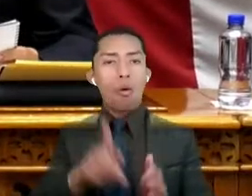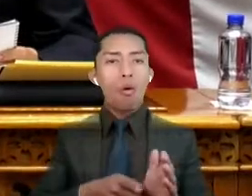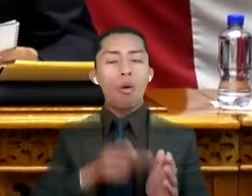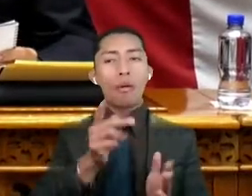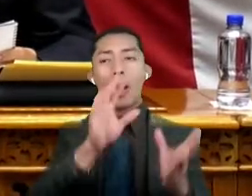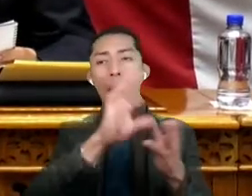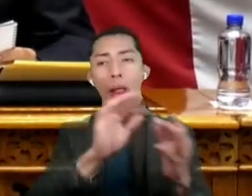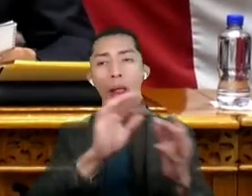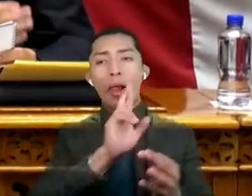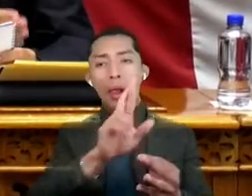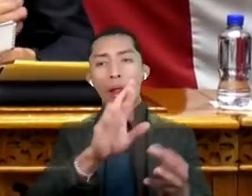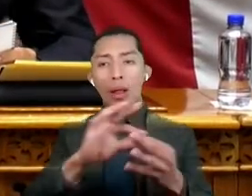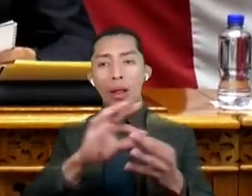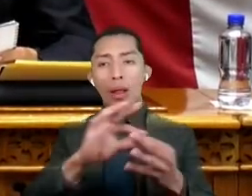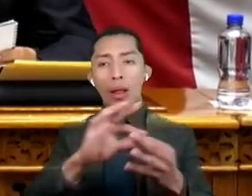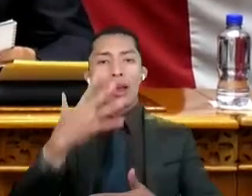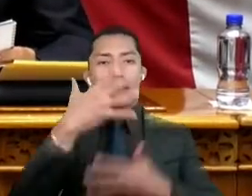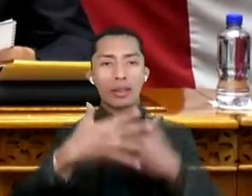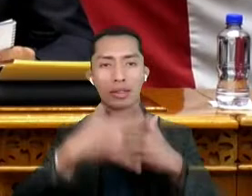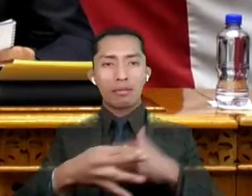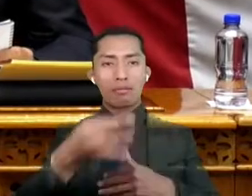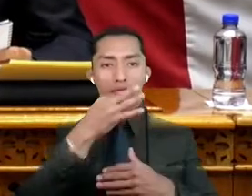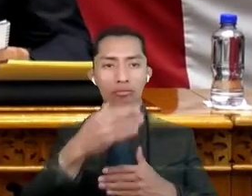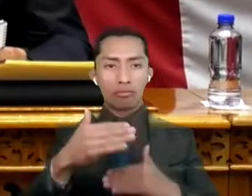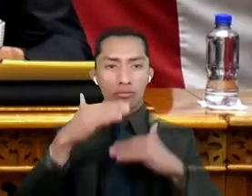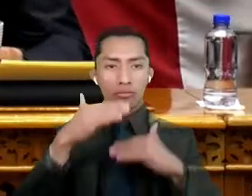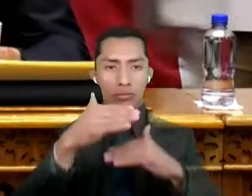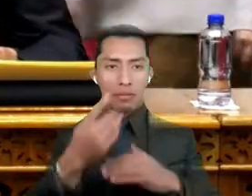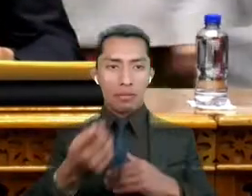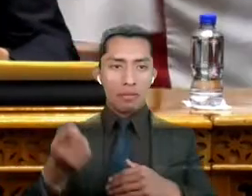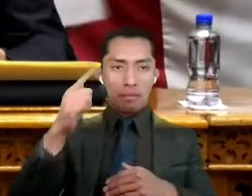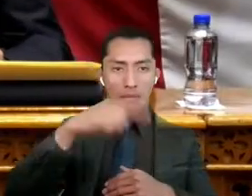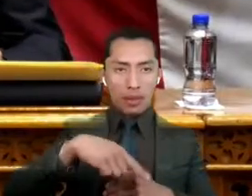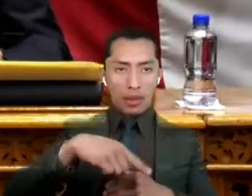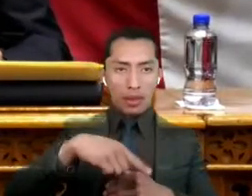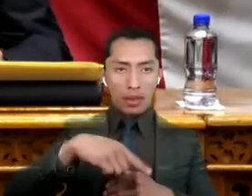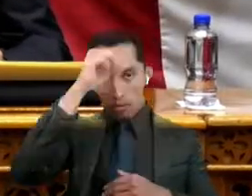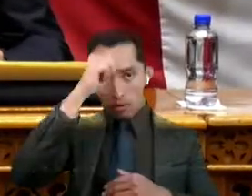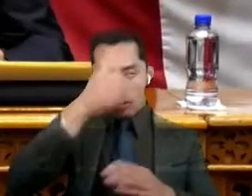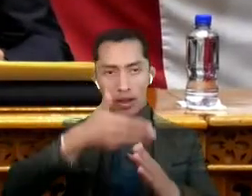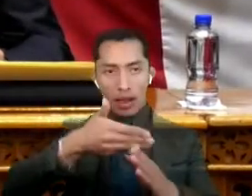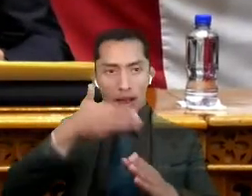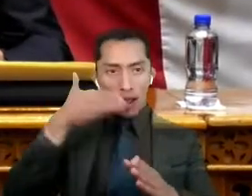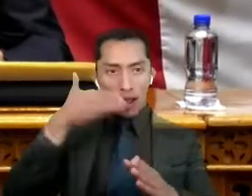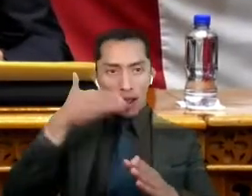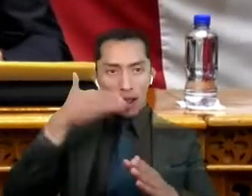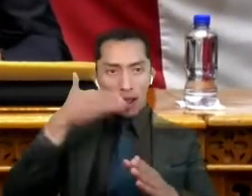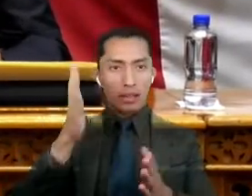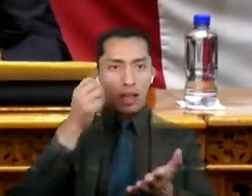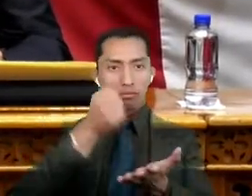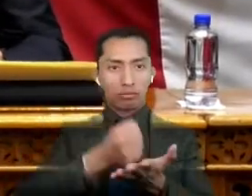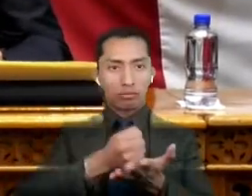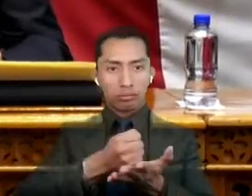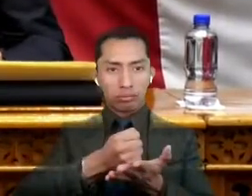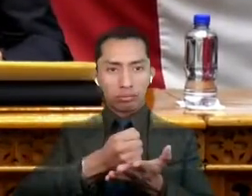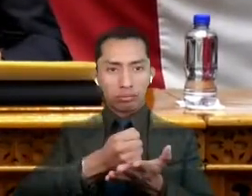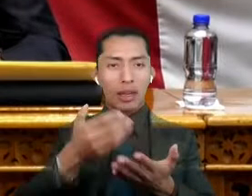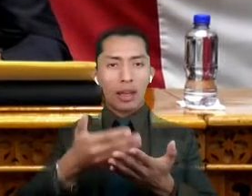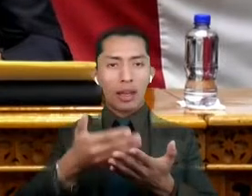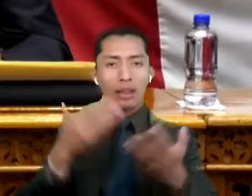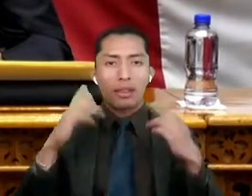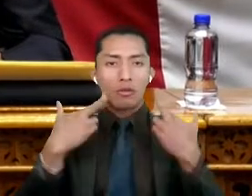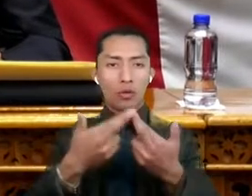por 15 minutos, según lo establece el acuerdo que aprobamos en forma unánime en la última